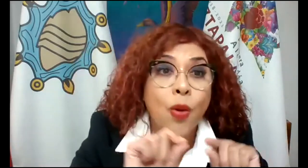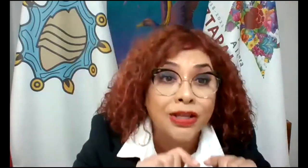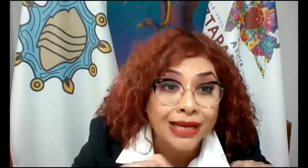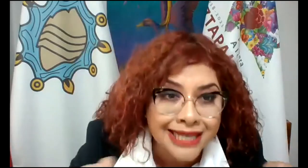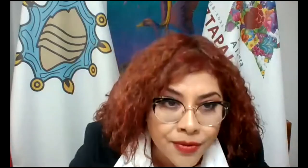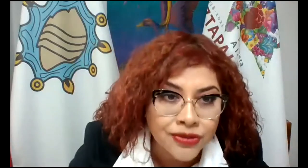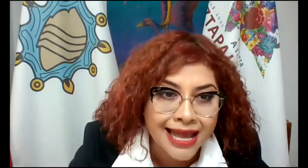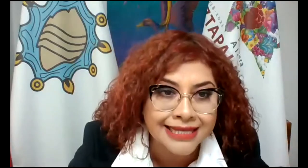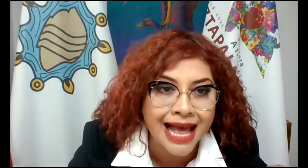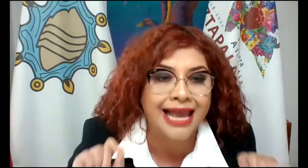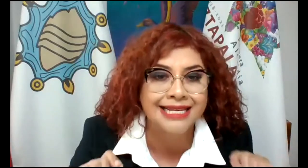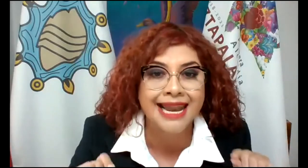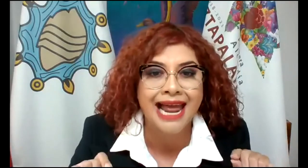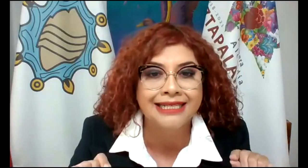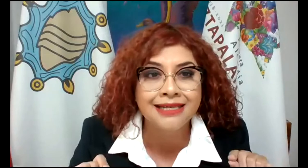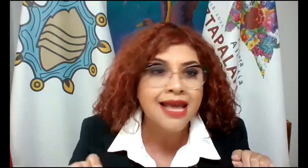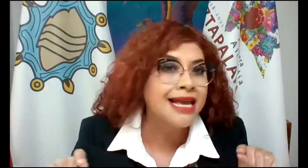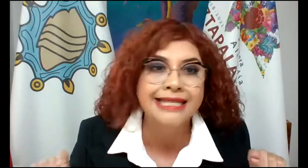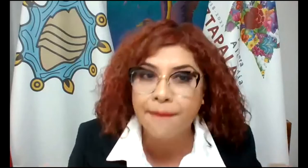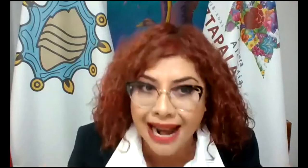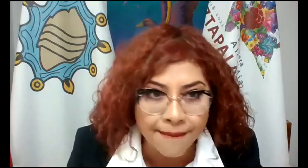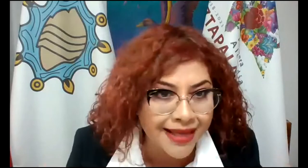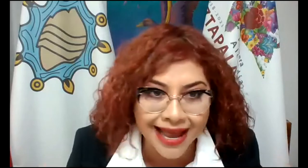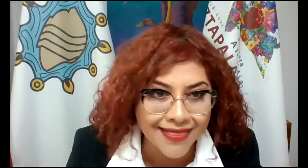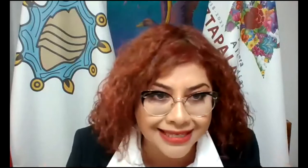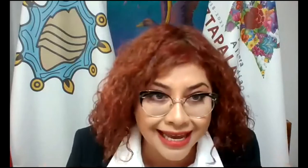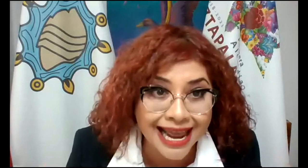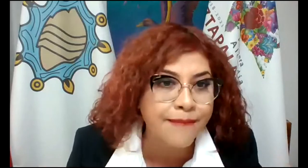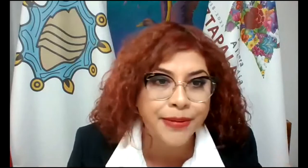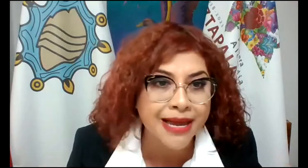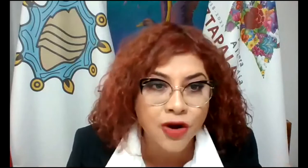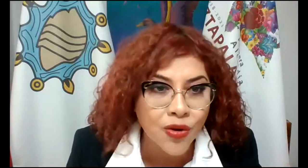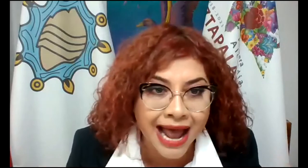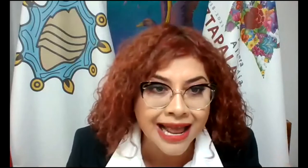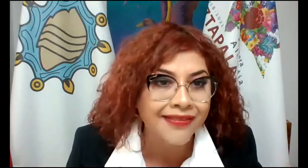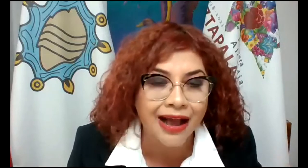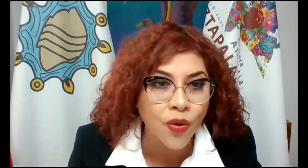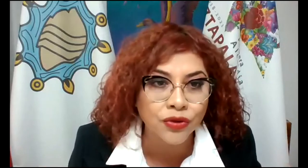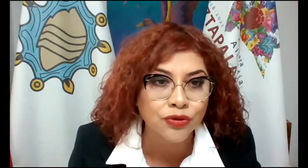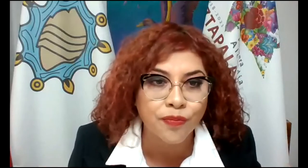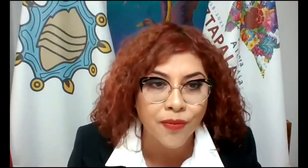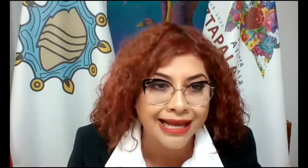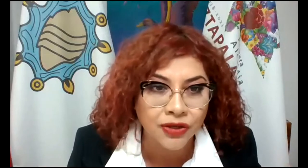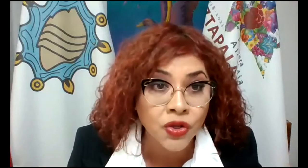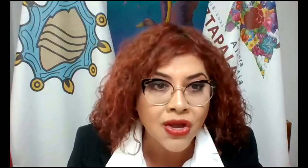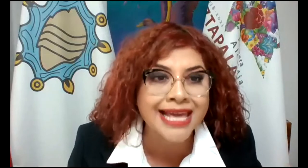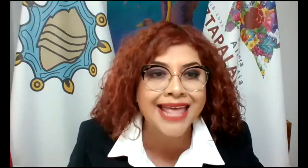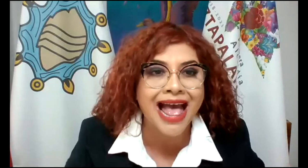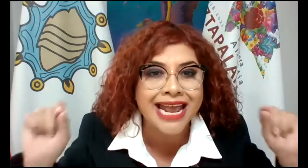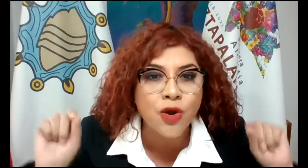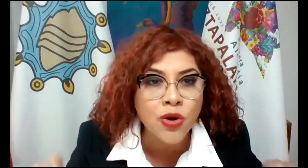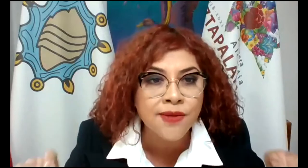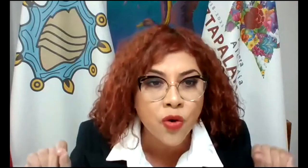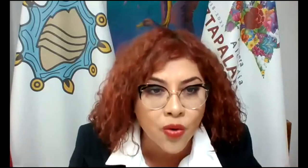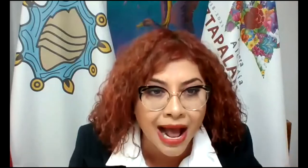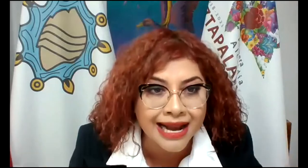Y cuando hacemos ese análisis, Iztapalapa deja de ser el primer lugar de acuerdo a su población y queda